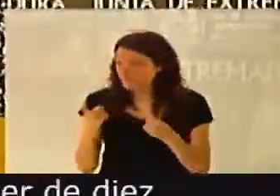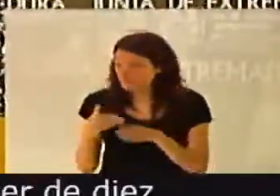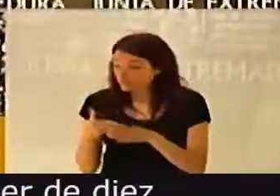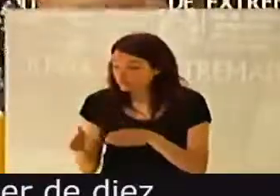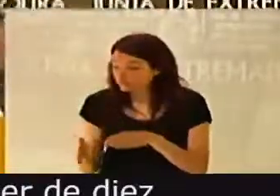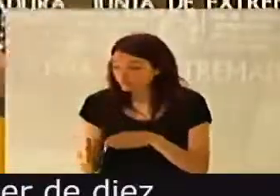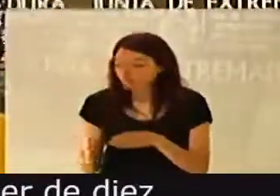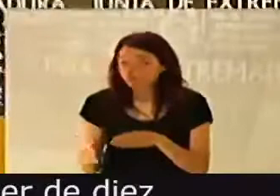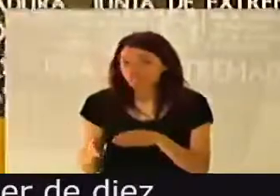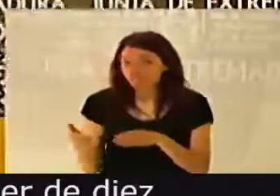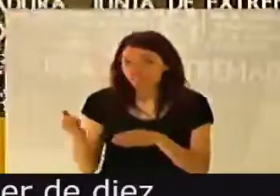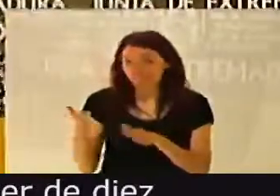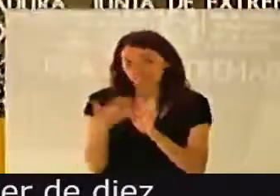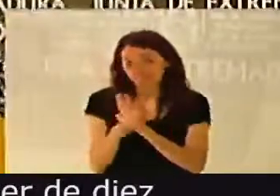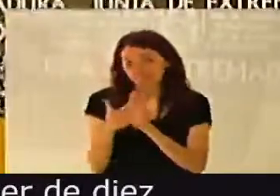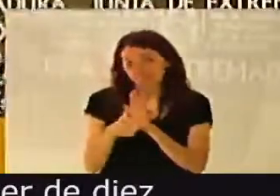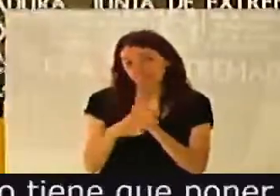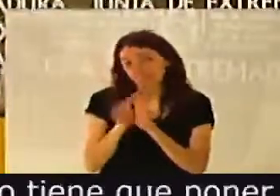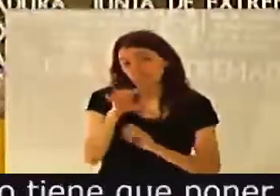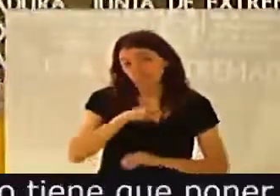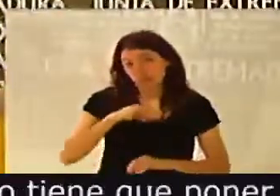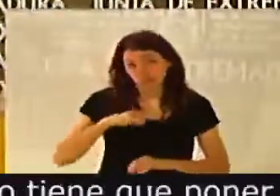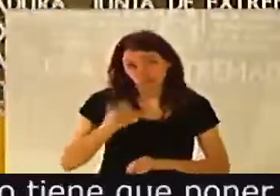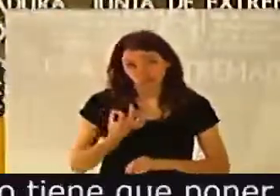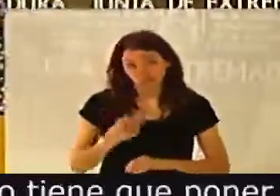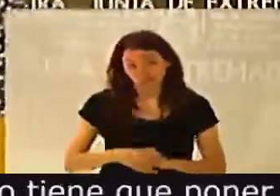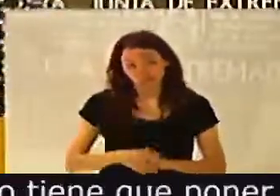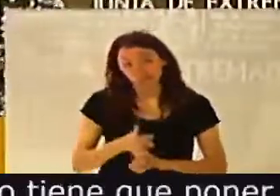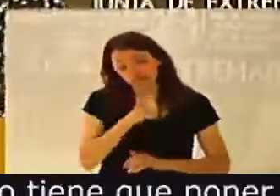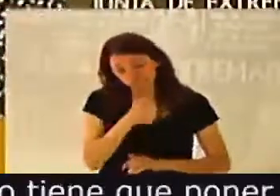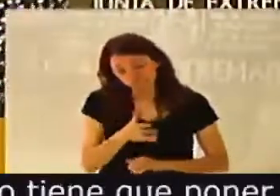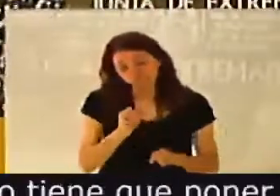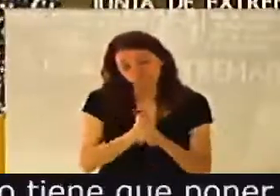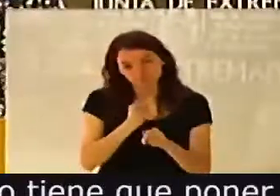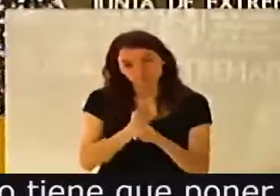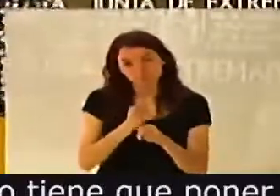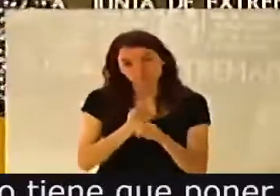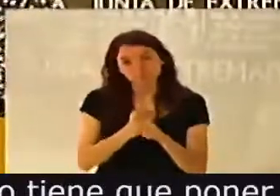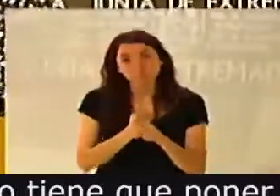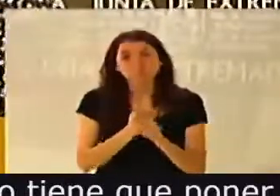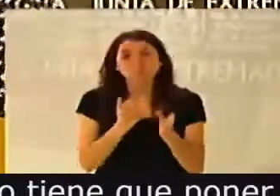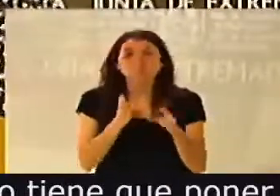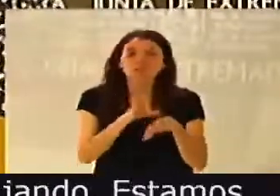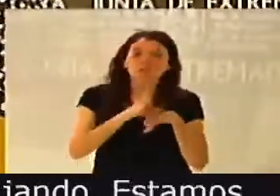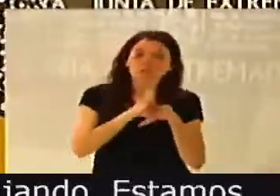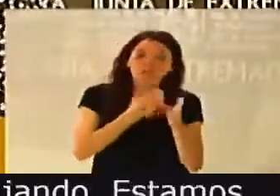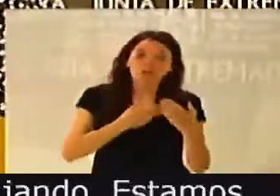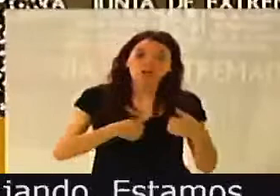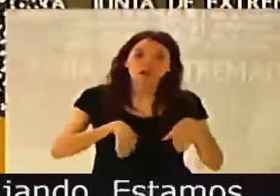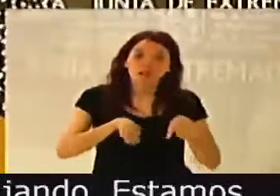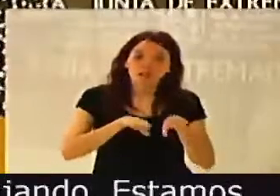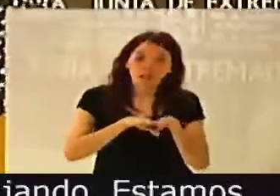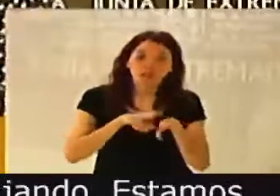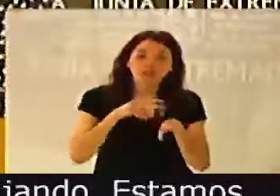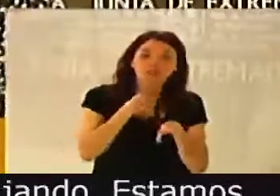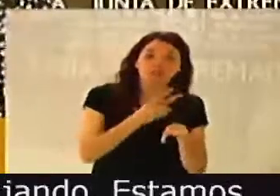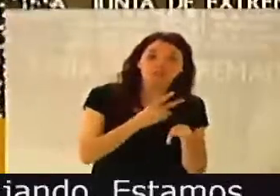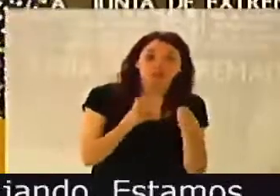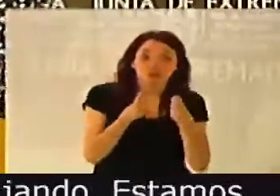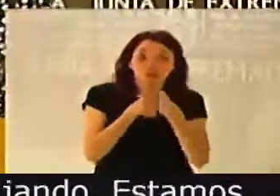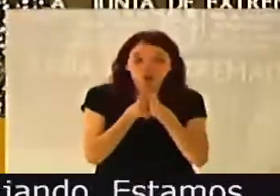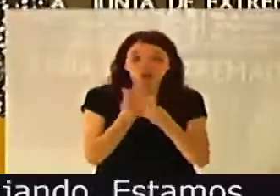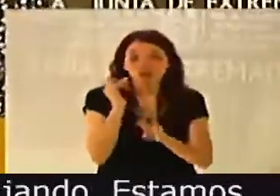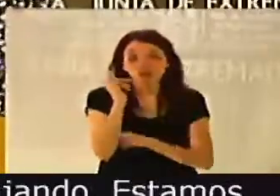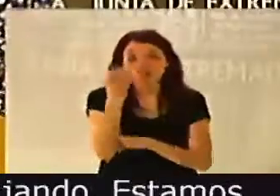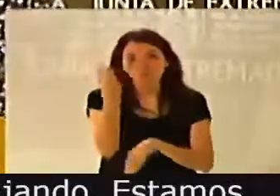autónoma y en eso estamos trabajando. Estamos trabajando desde la Consejería de Igualdad y Portavocía, Instituto de la Juventud, con la